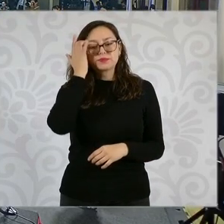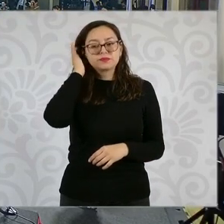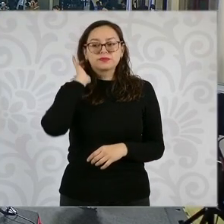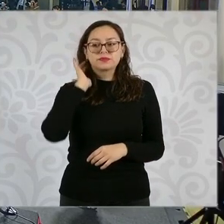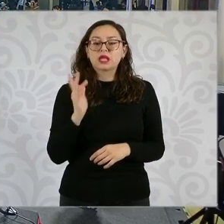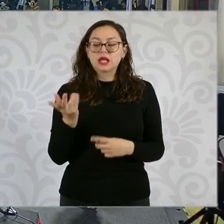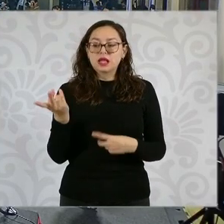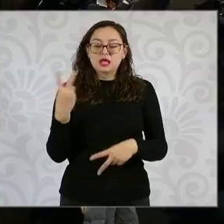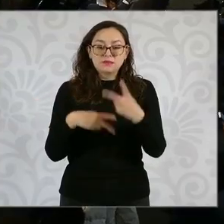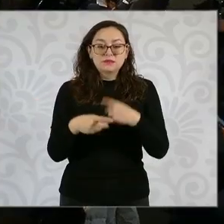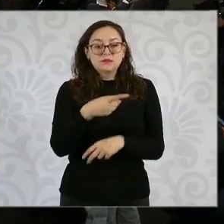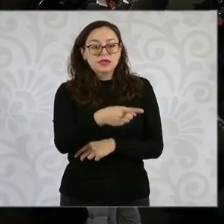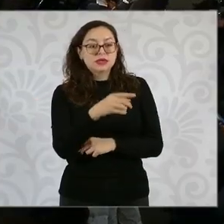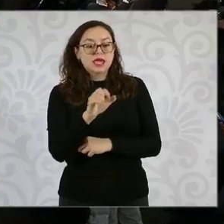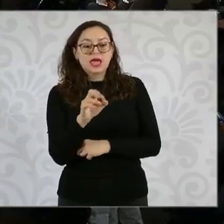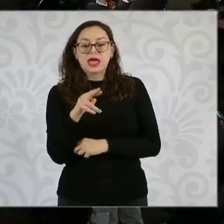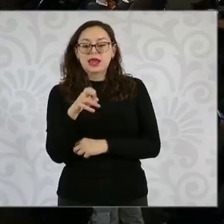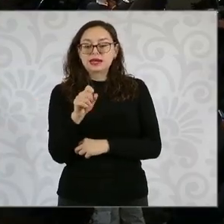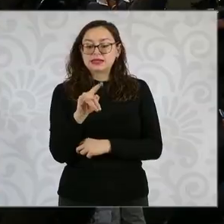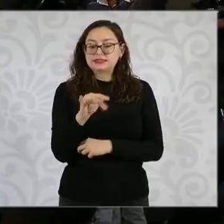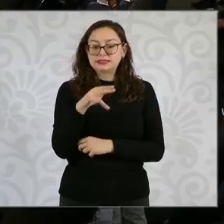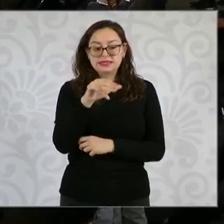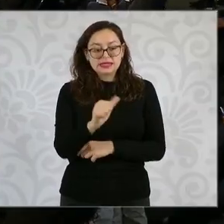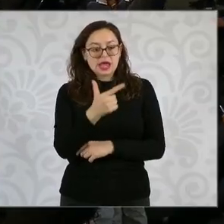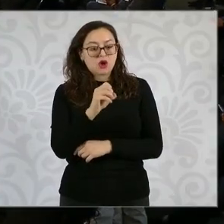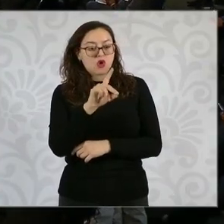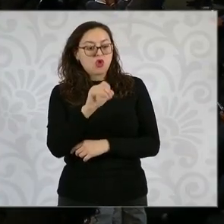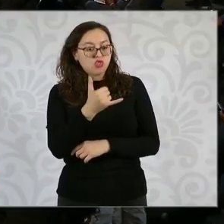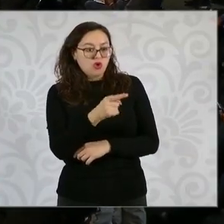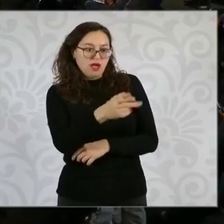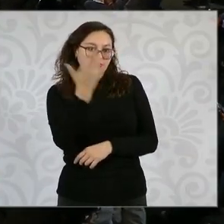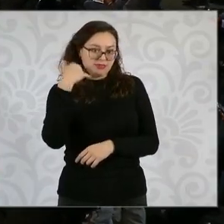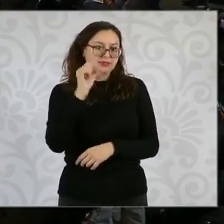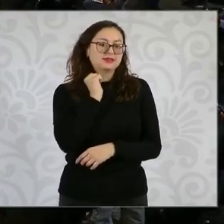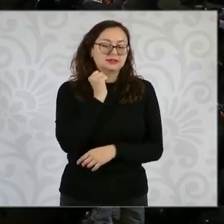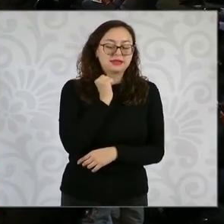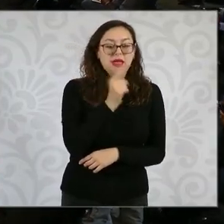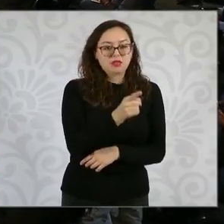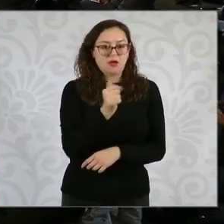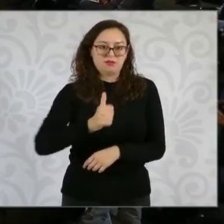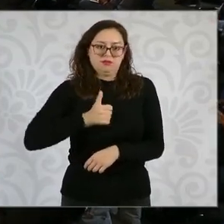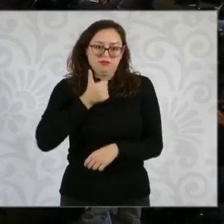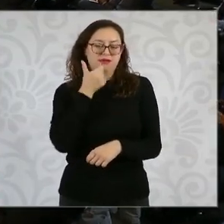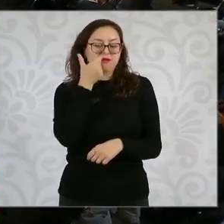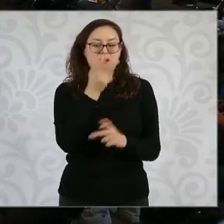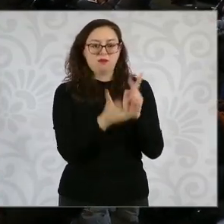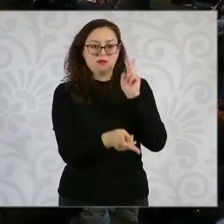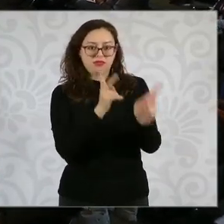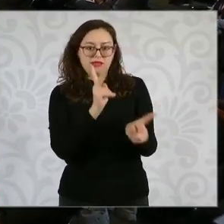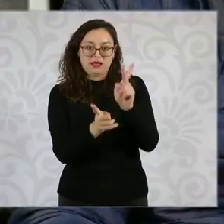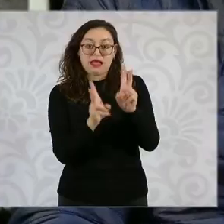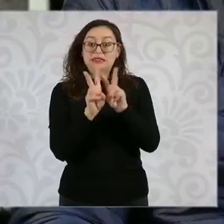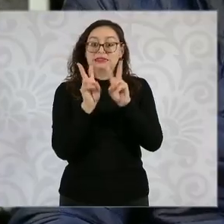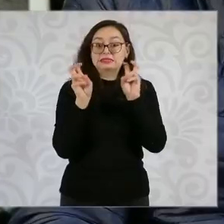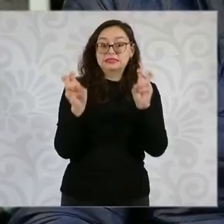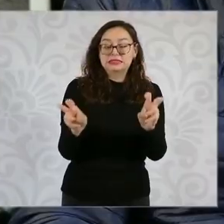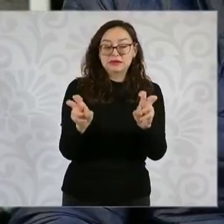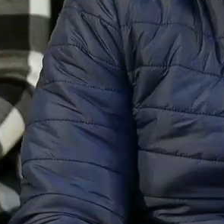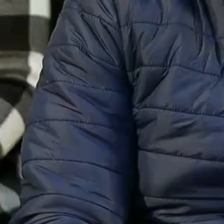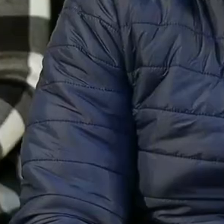la República, por ahí platicábamos algunos temas con ella, pues es que nos precise el tema de la